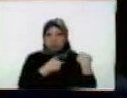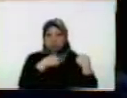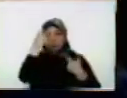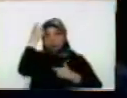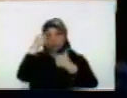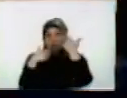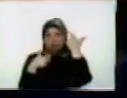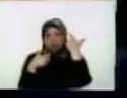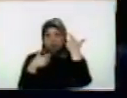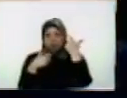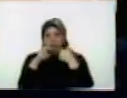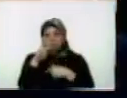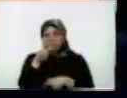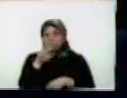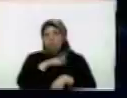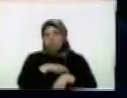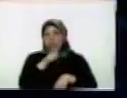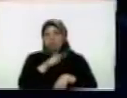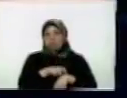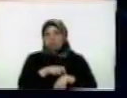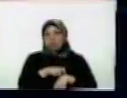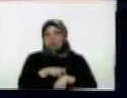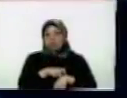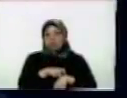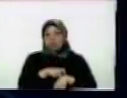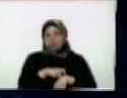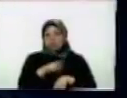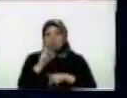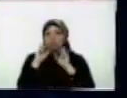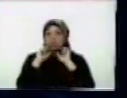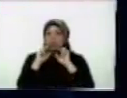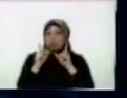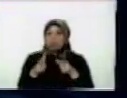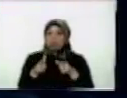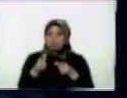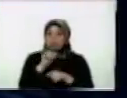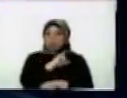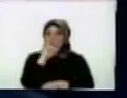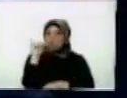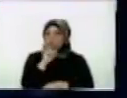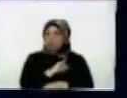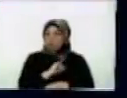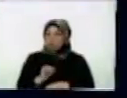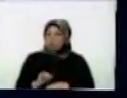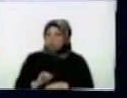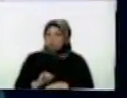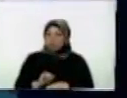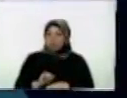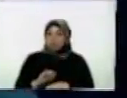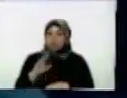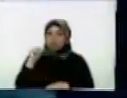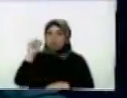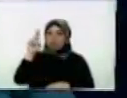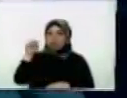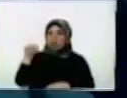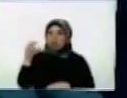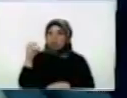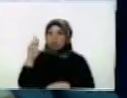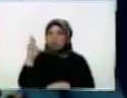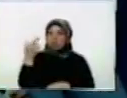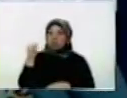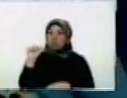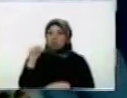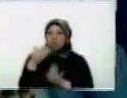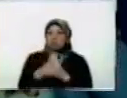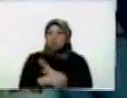Chávez duraba 2 horas, y la orden de operaciones Ezequiel Zamora comenzaba a las 12 de la